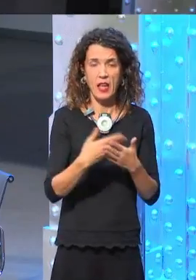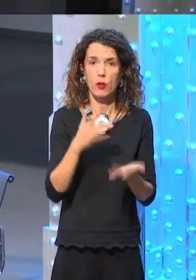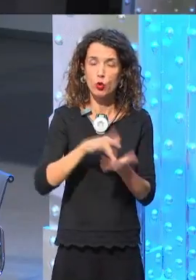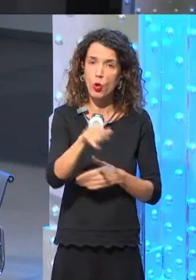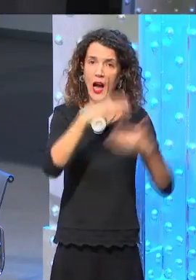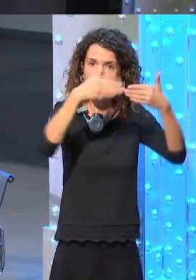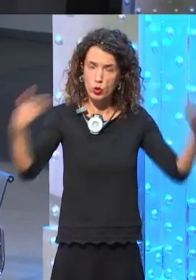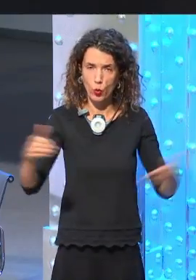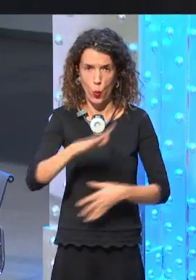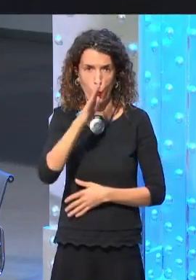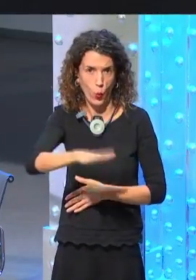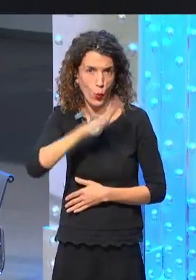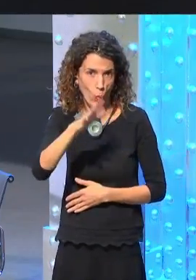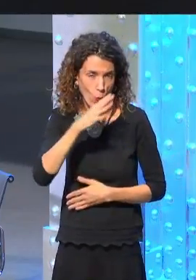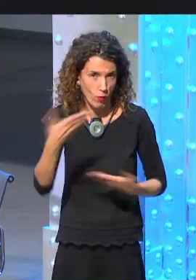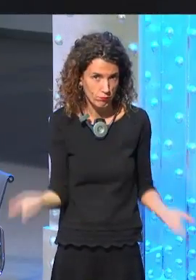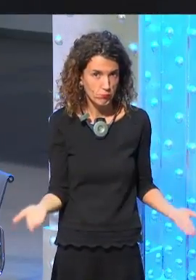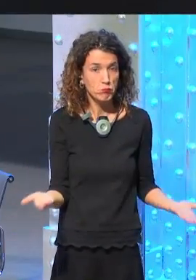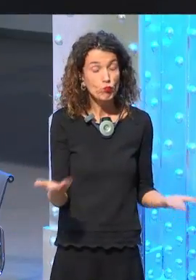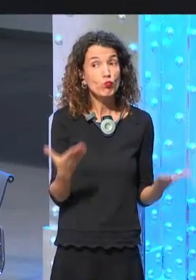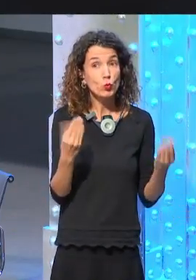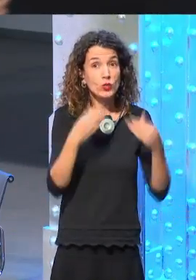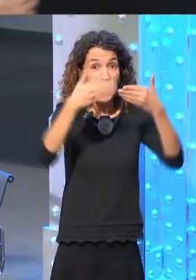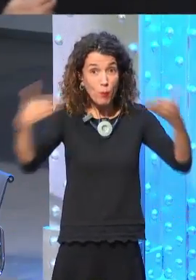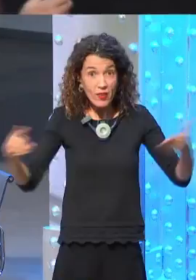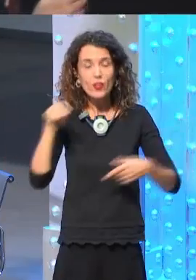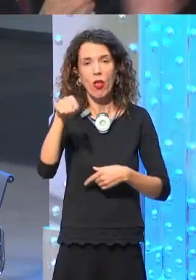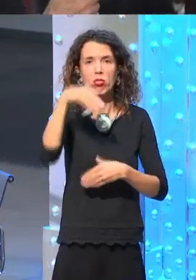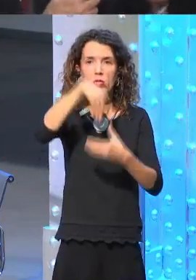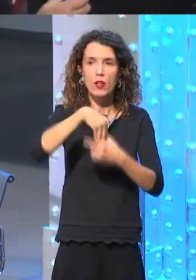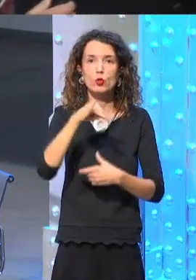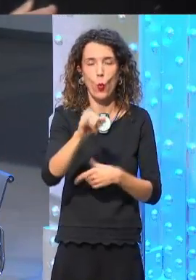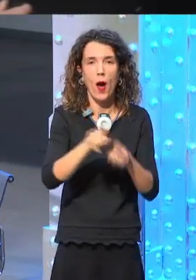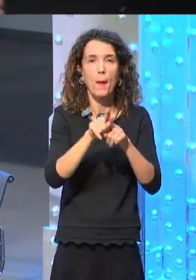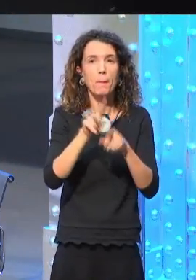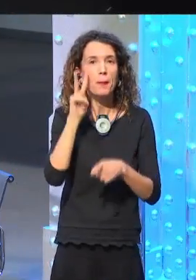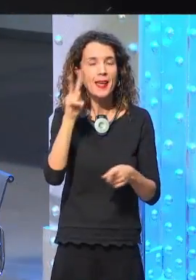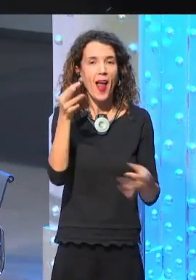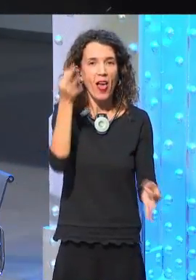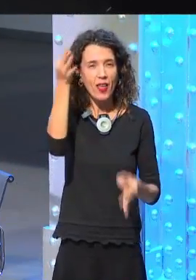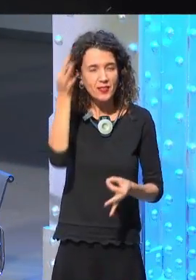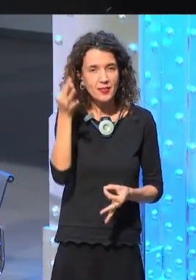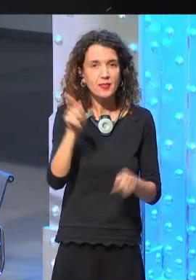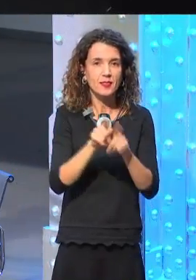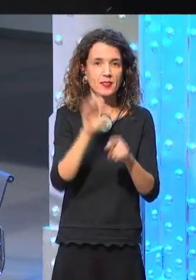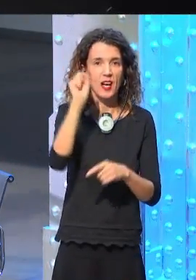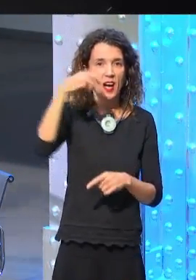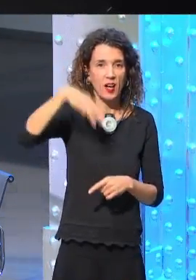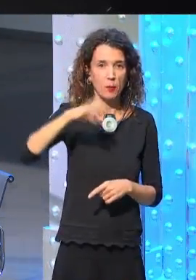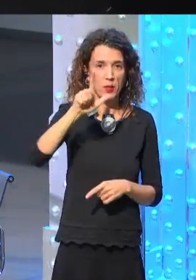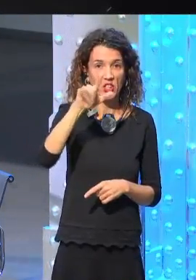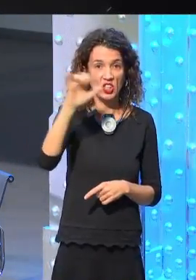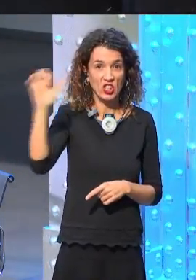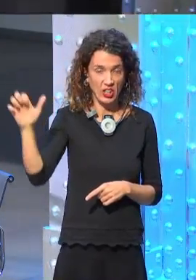protagonizado exposiciones extraordinarias y muchas de las cuales tienen detrás la mirada atenta de Amelie Klein, que hoy